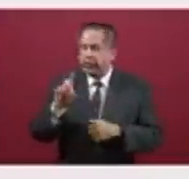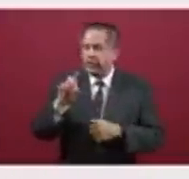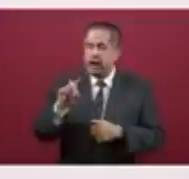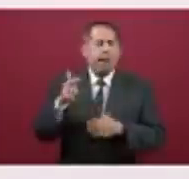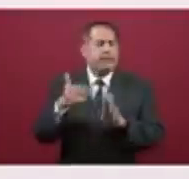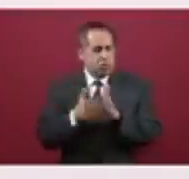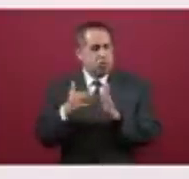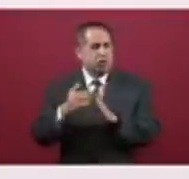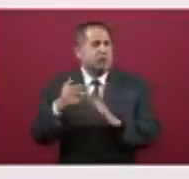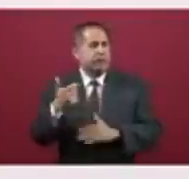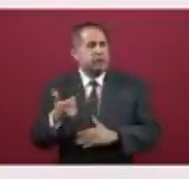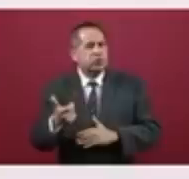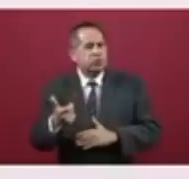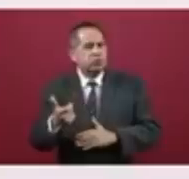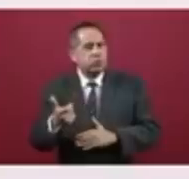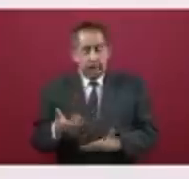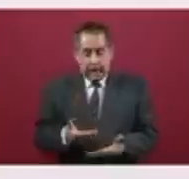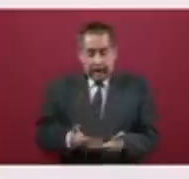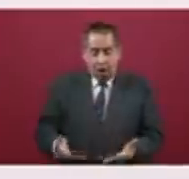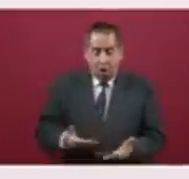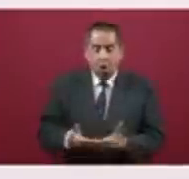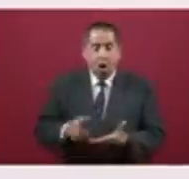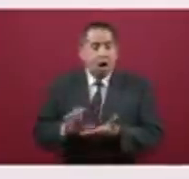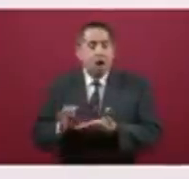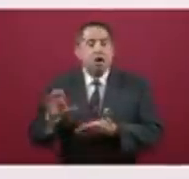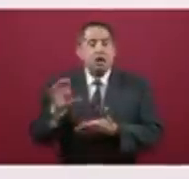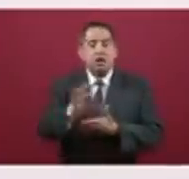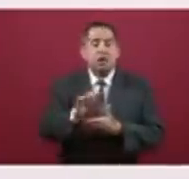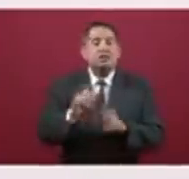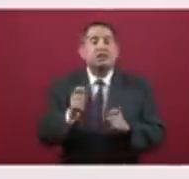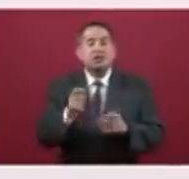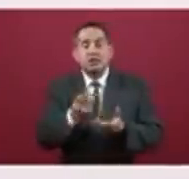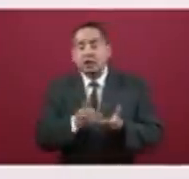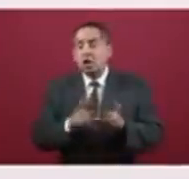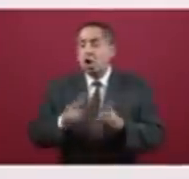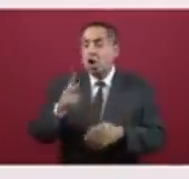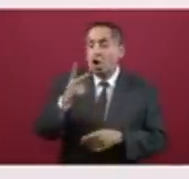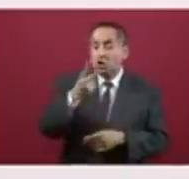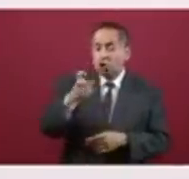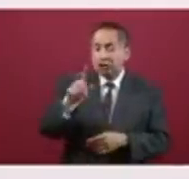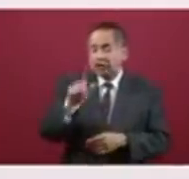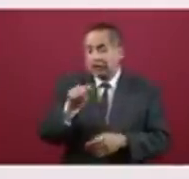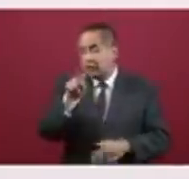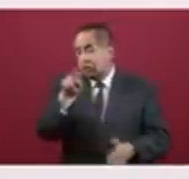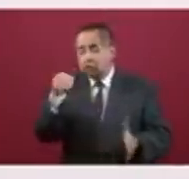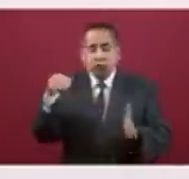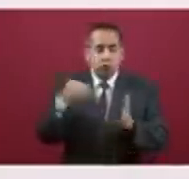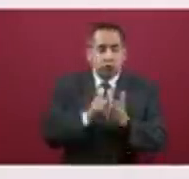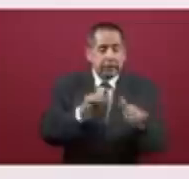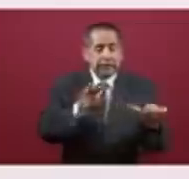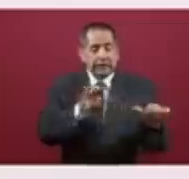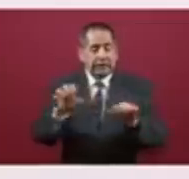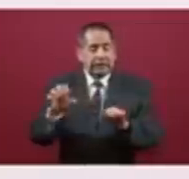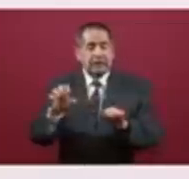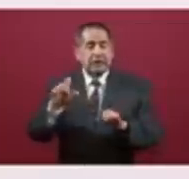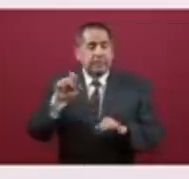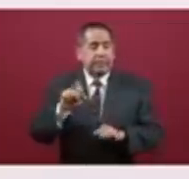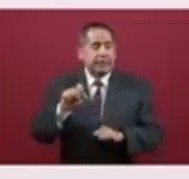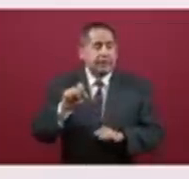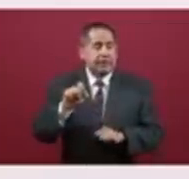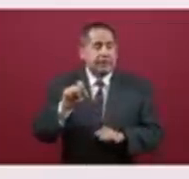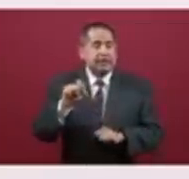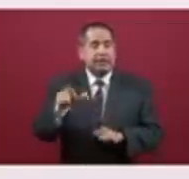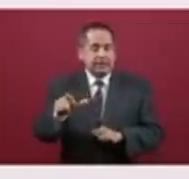millones de pesos ahora es de 272 mil 627